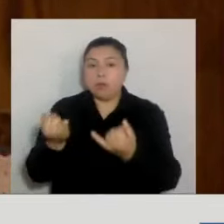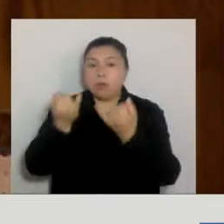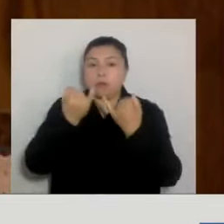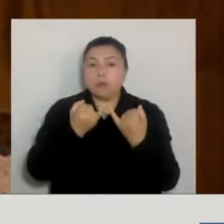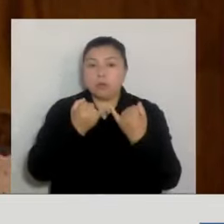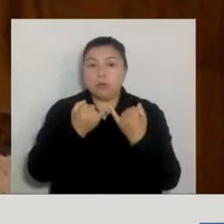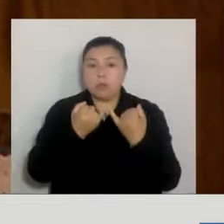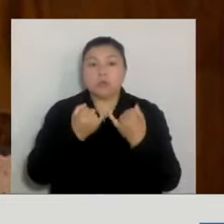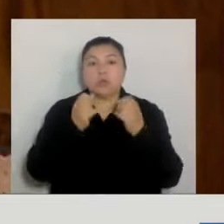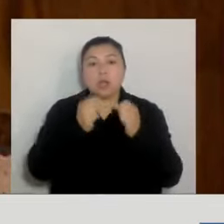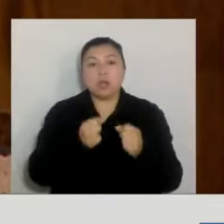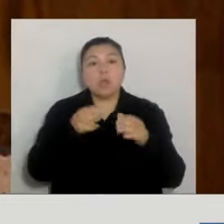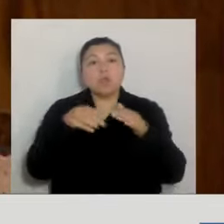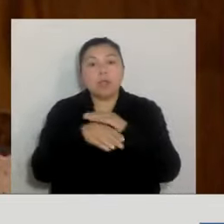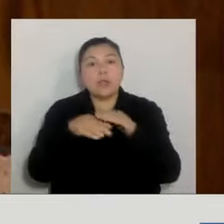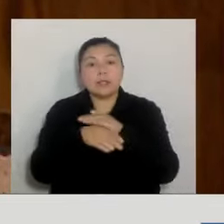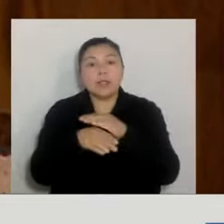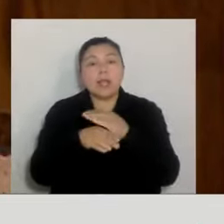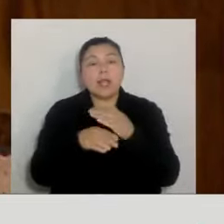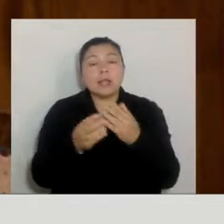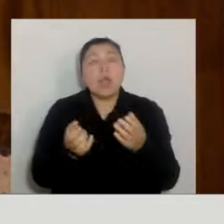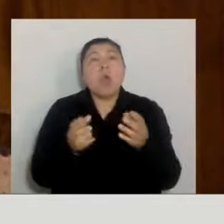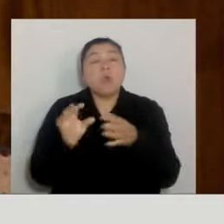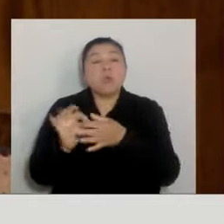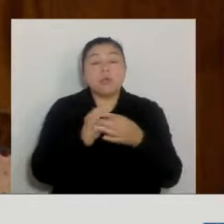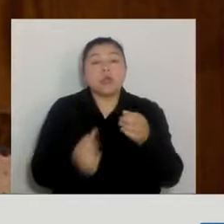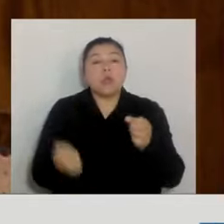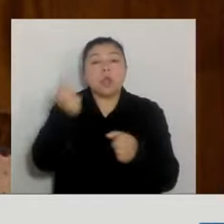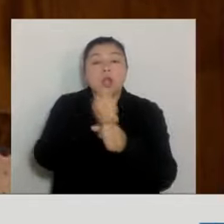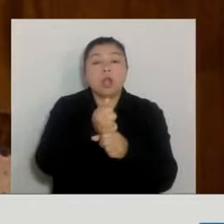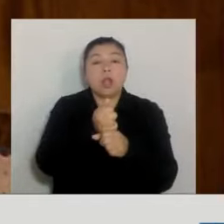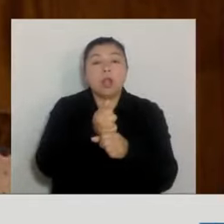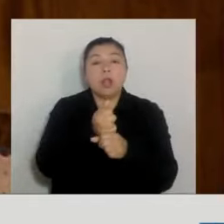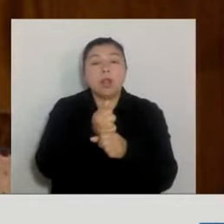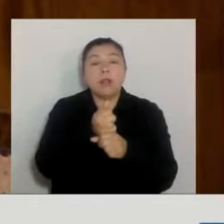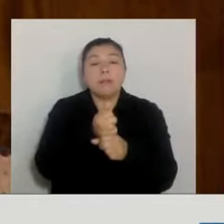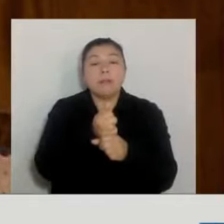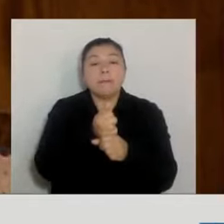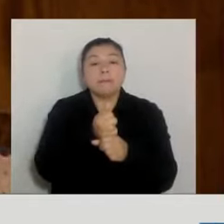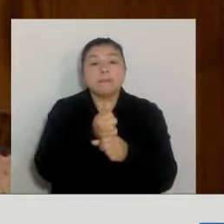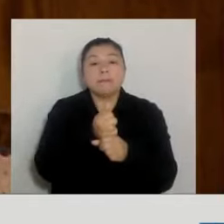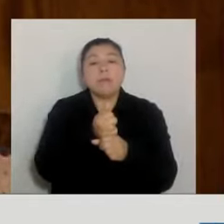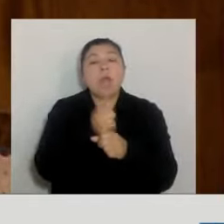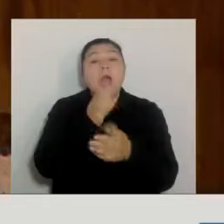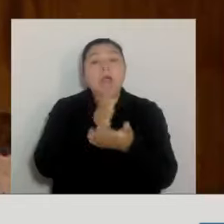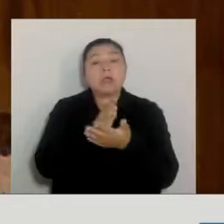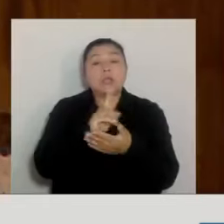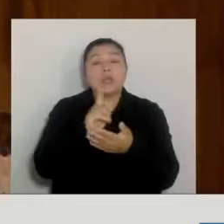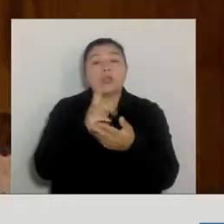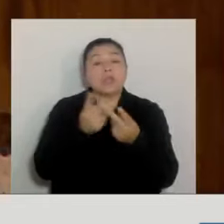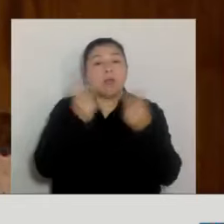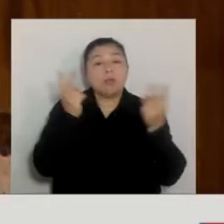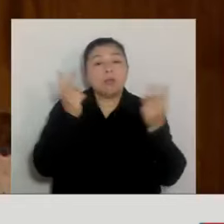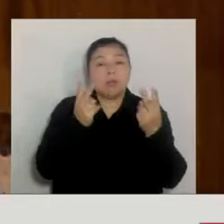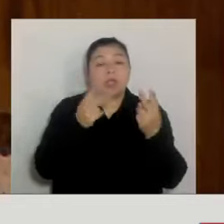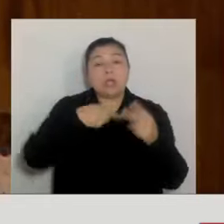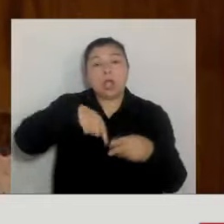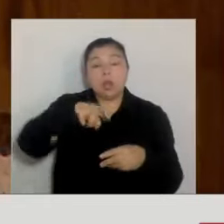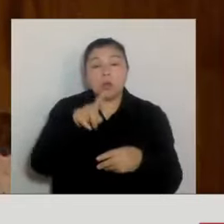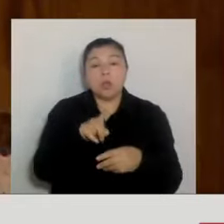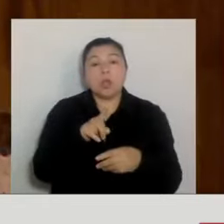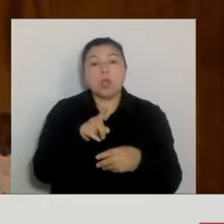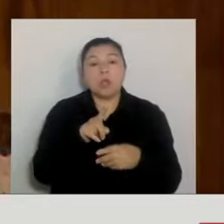puedan acceder en razón de sus cargos mientras esta no sea declarada pública continúa luego con las